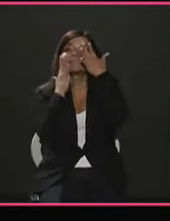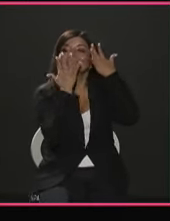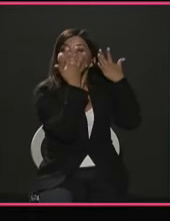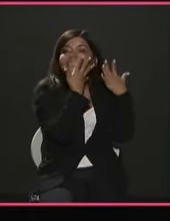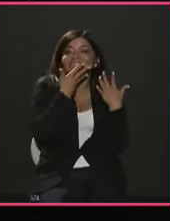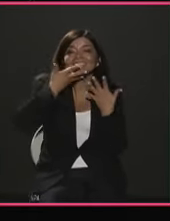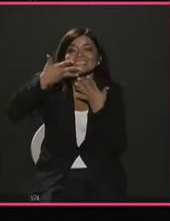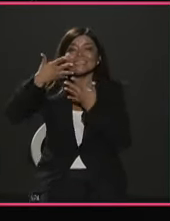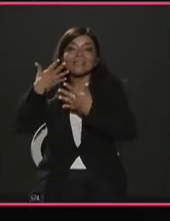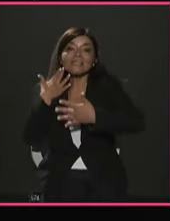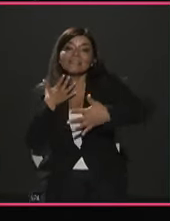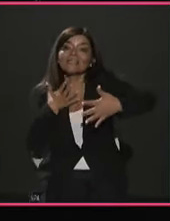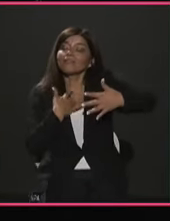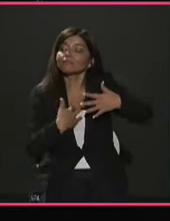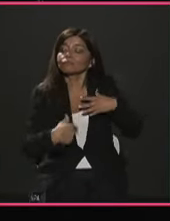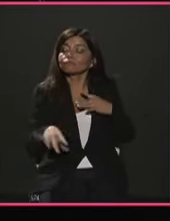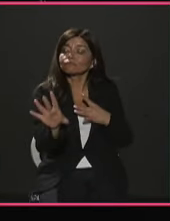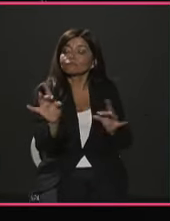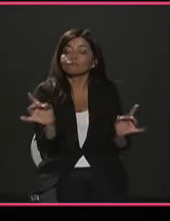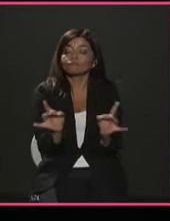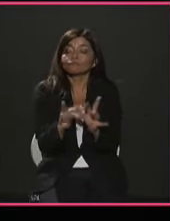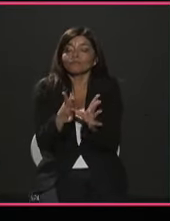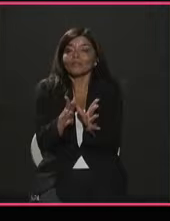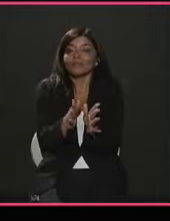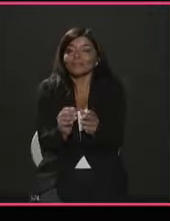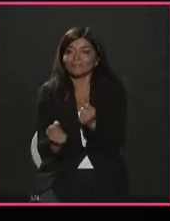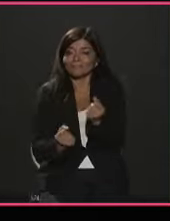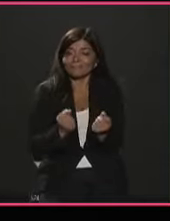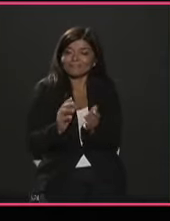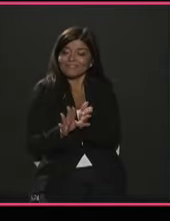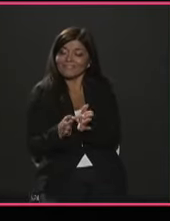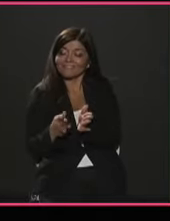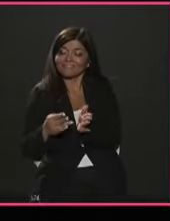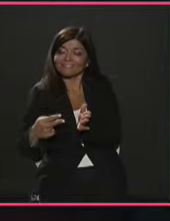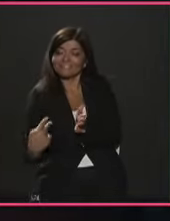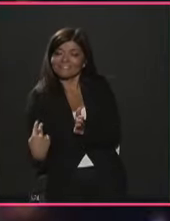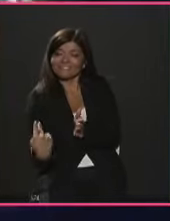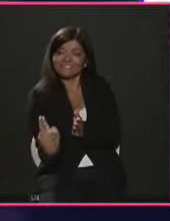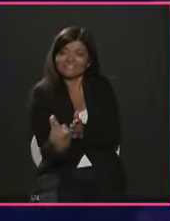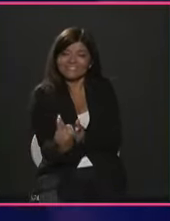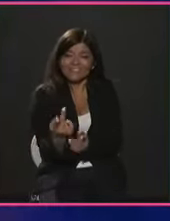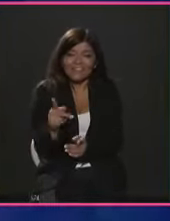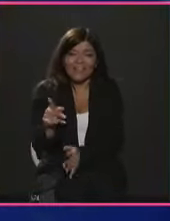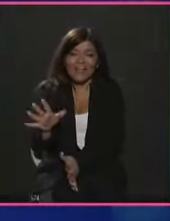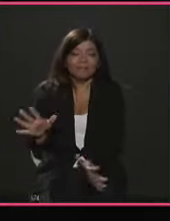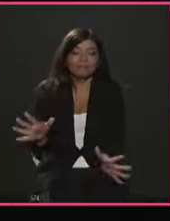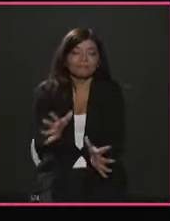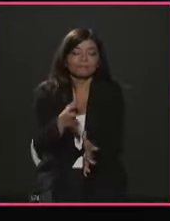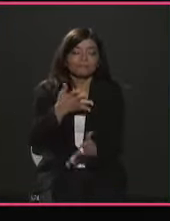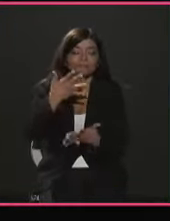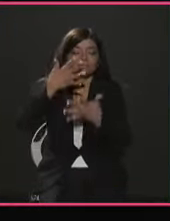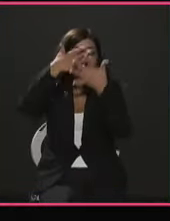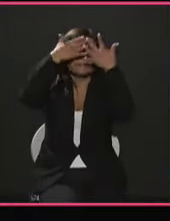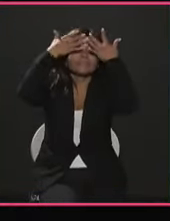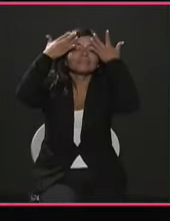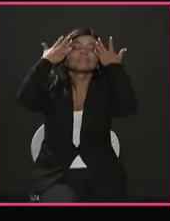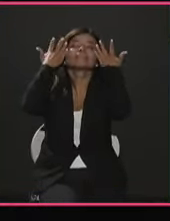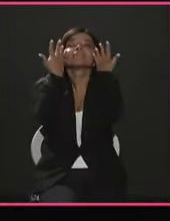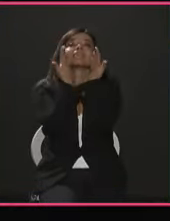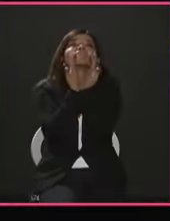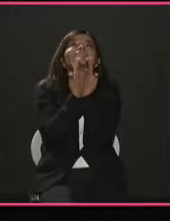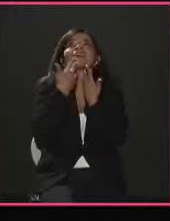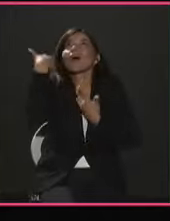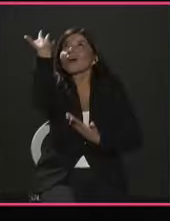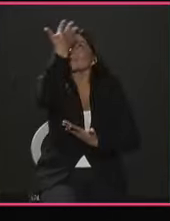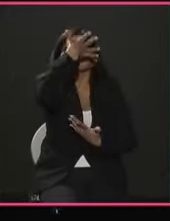delineado está hipnotiza con este tumbado y no camina de lado sube el calor tiene el pelo mojado y